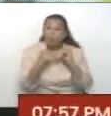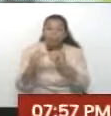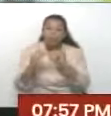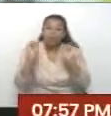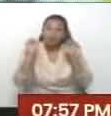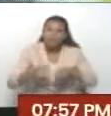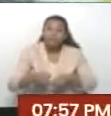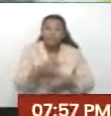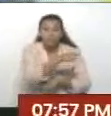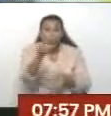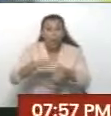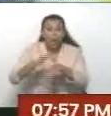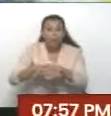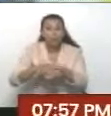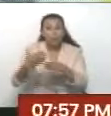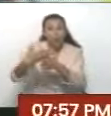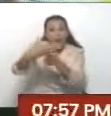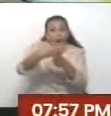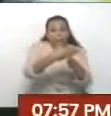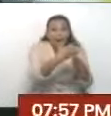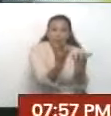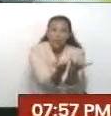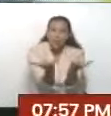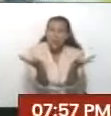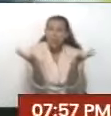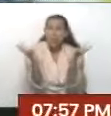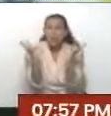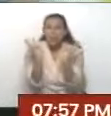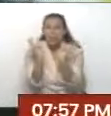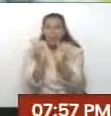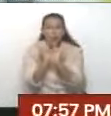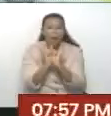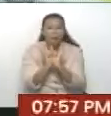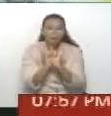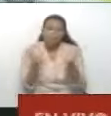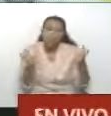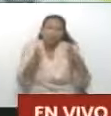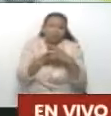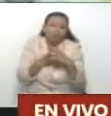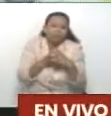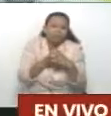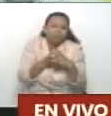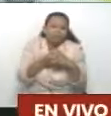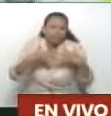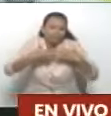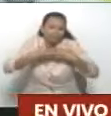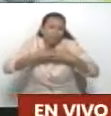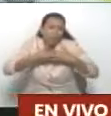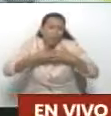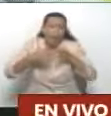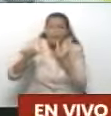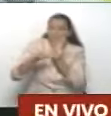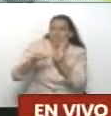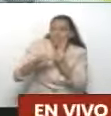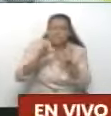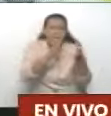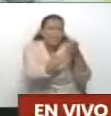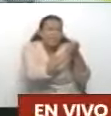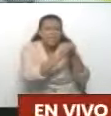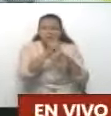Y cuando tenemos que acompañarnos en una dificultad, nos acompañamos entre todos. El vecino, la vecina, la